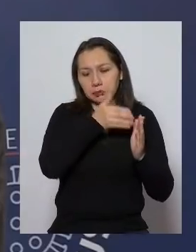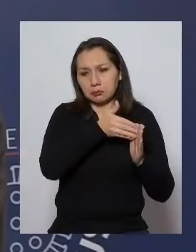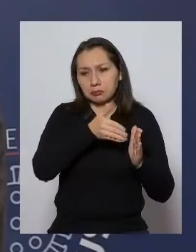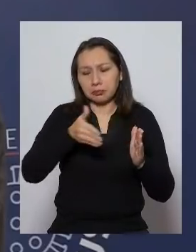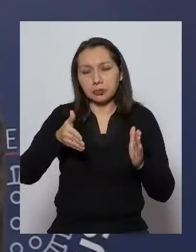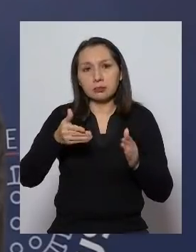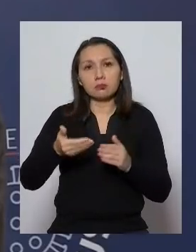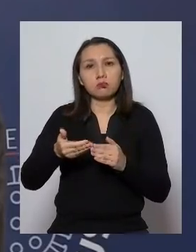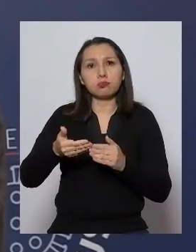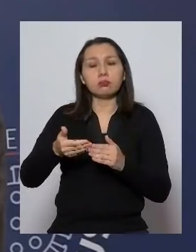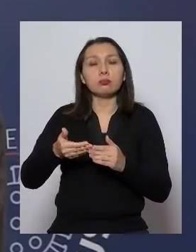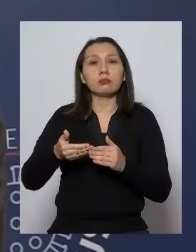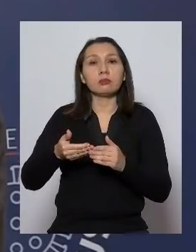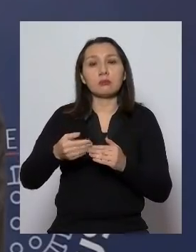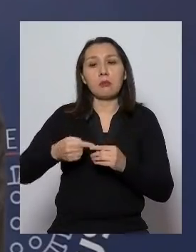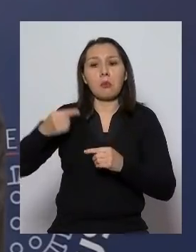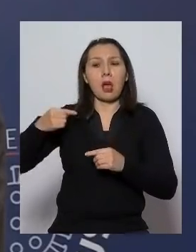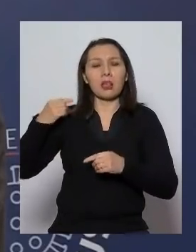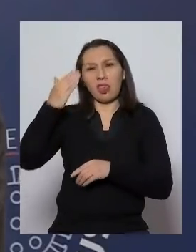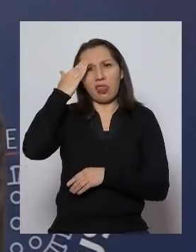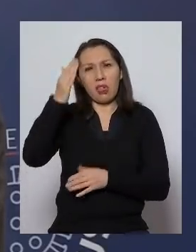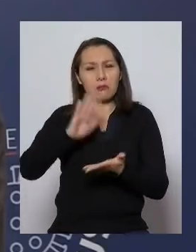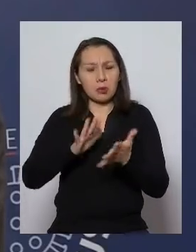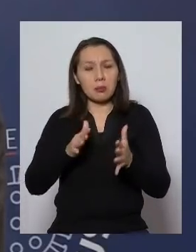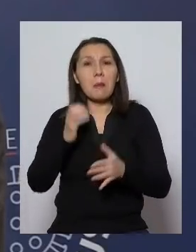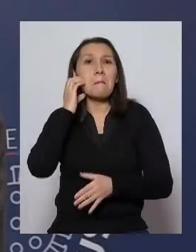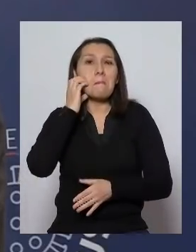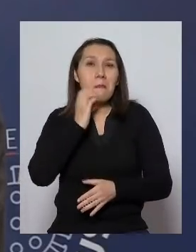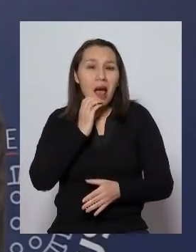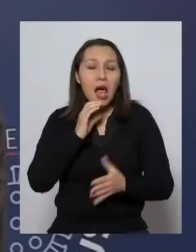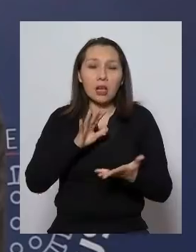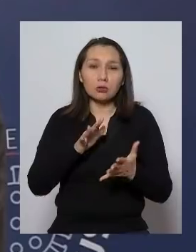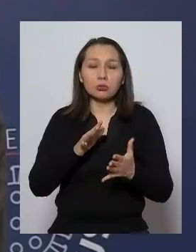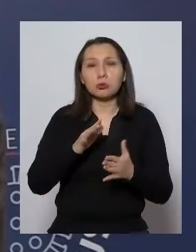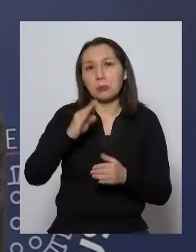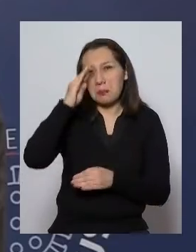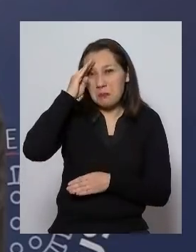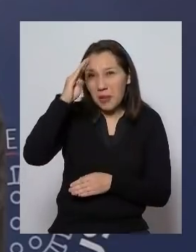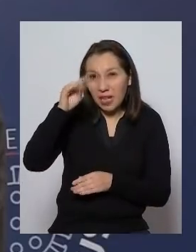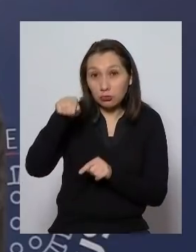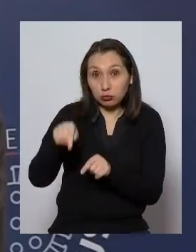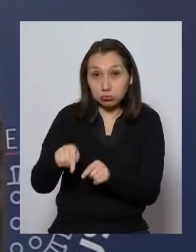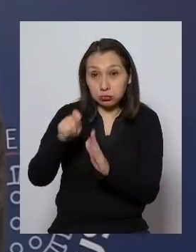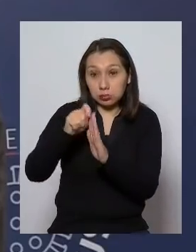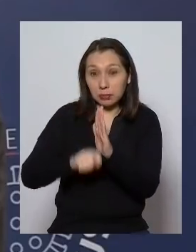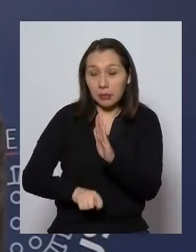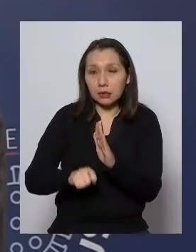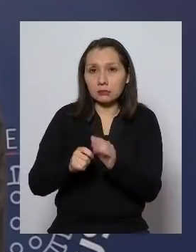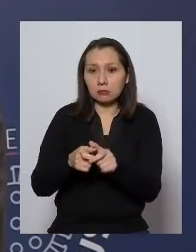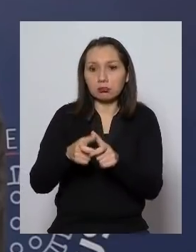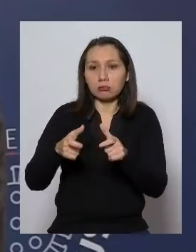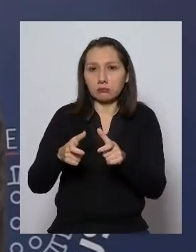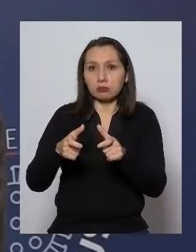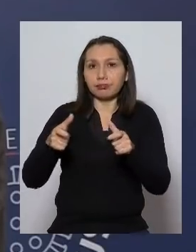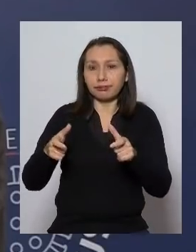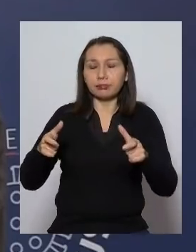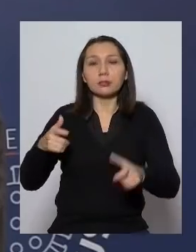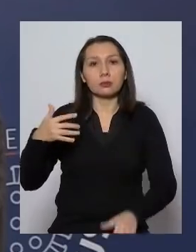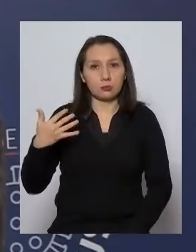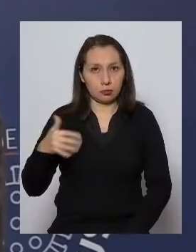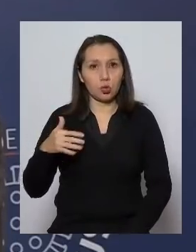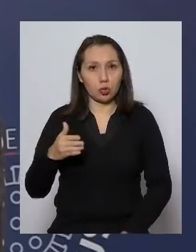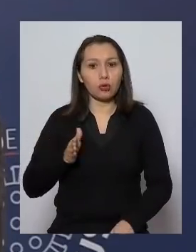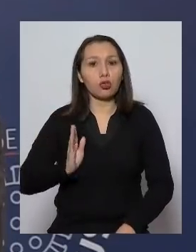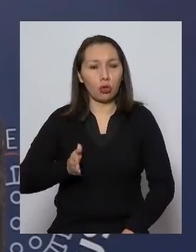últimos días, desde mayo, un aumento muy relevante de los casos,